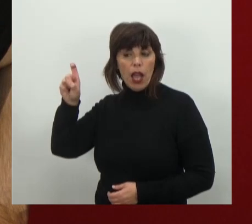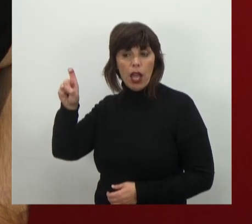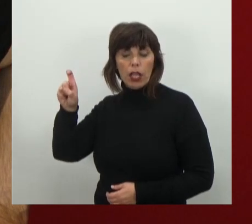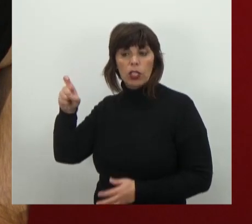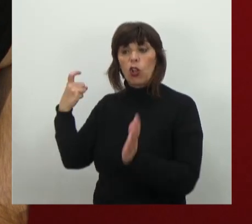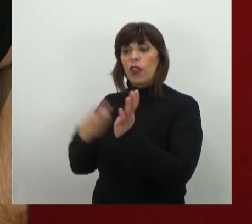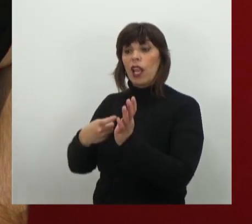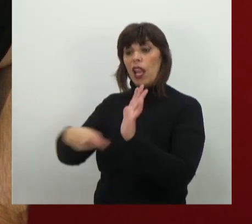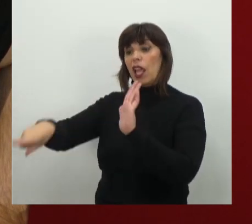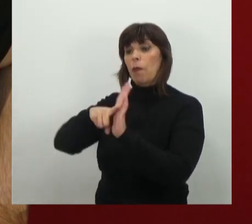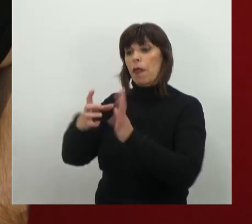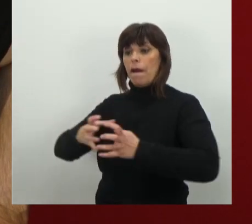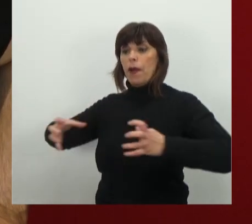ley?